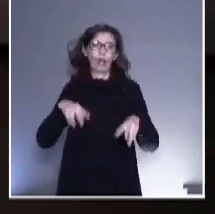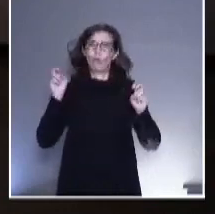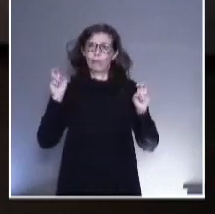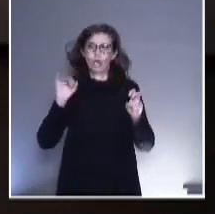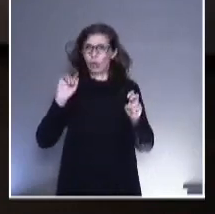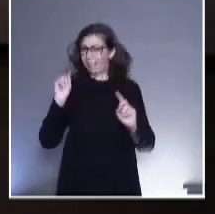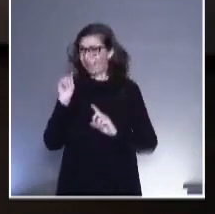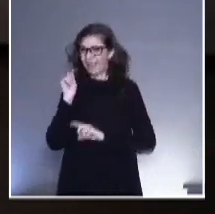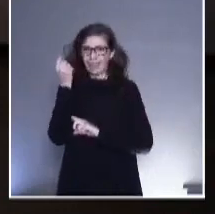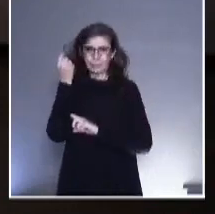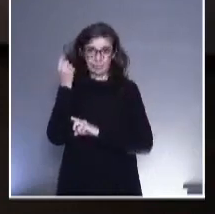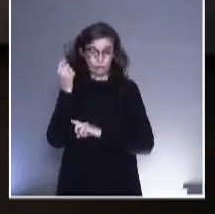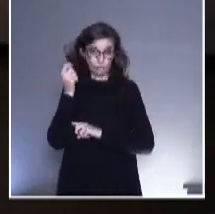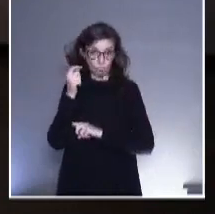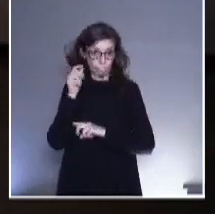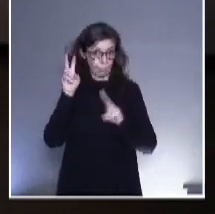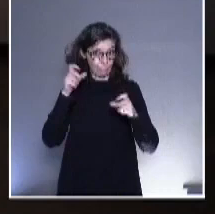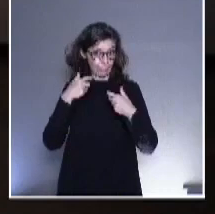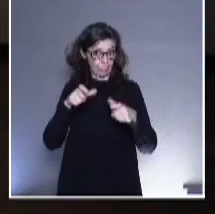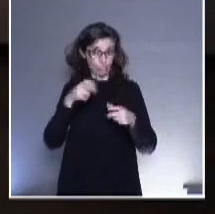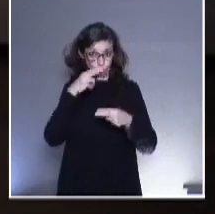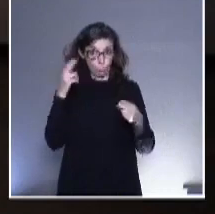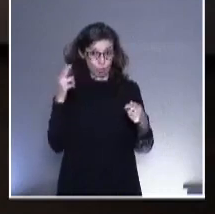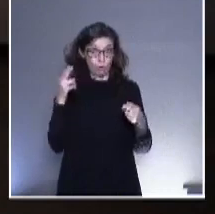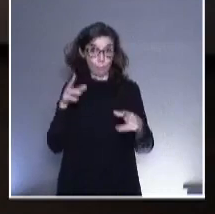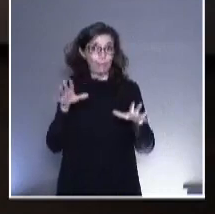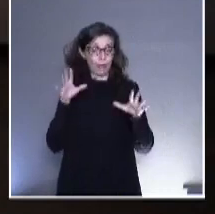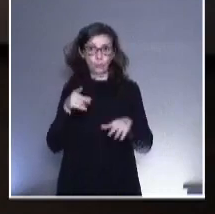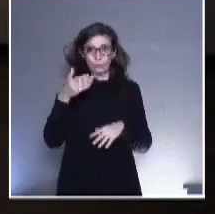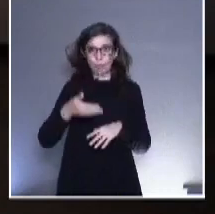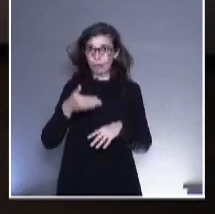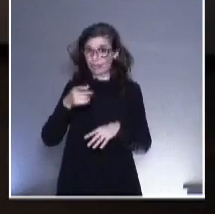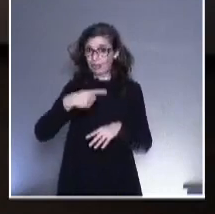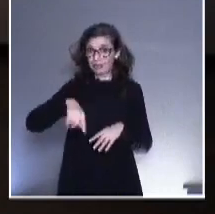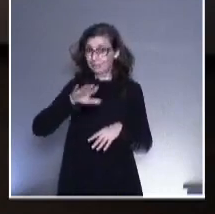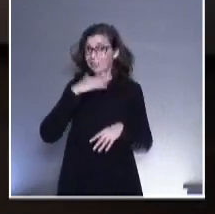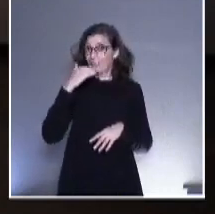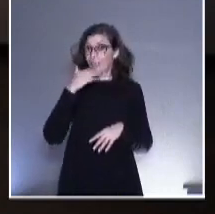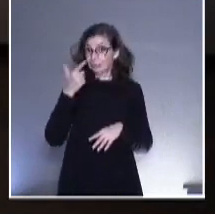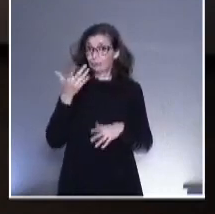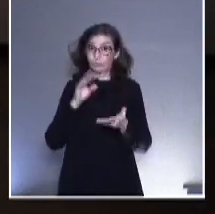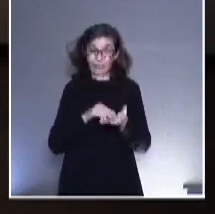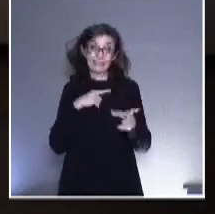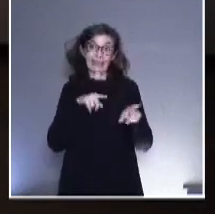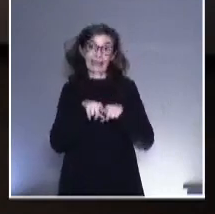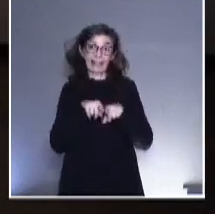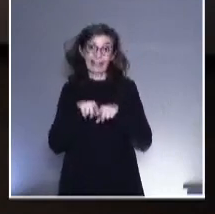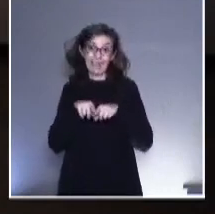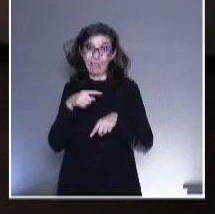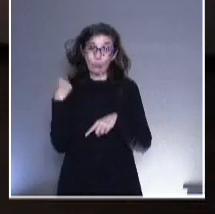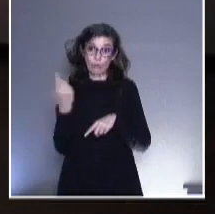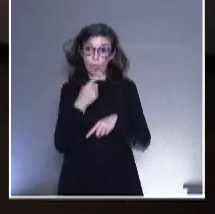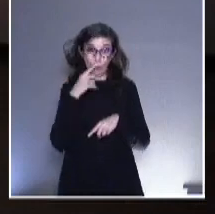exitoso en el sector público, lo que es importante en un sector que, como sabéis, está siendo criticado por la